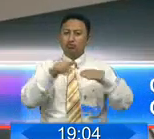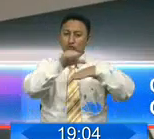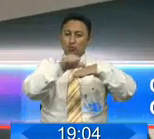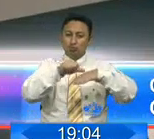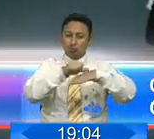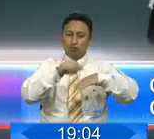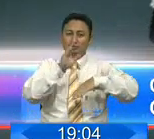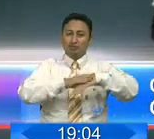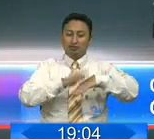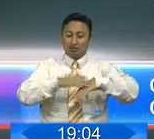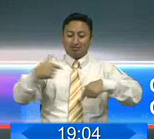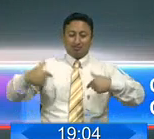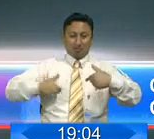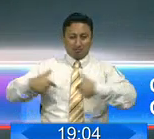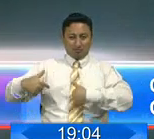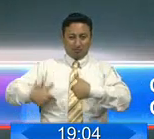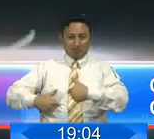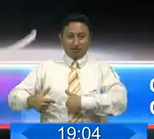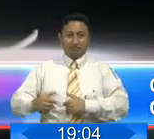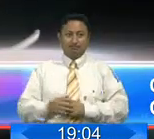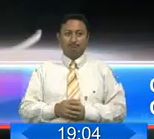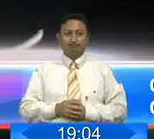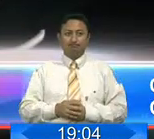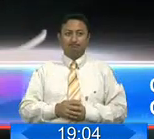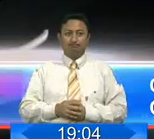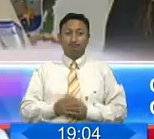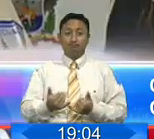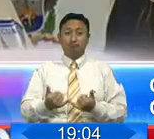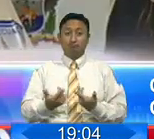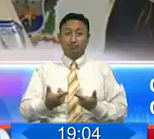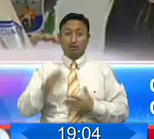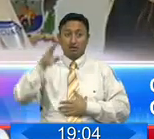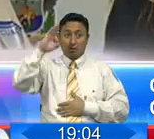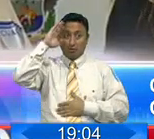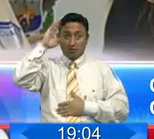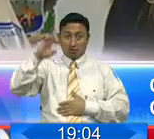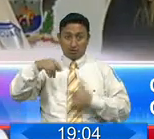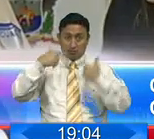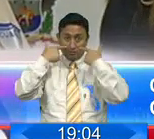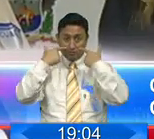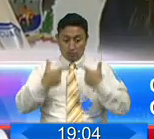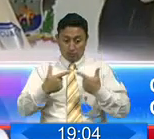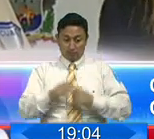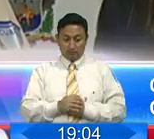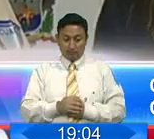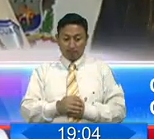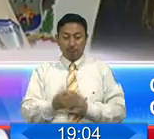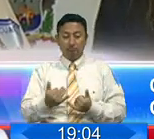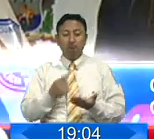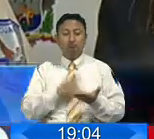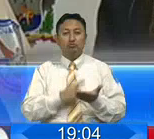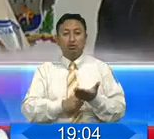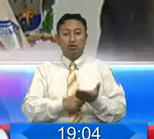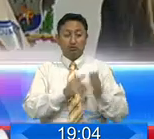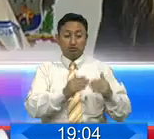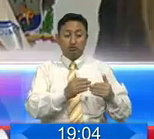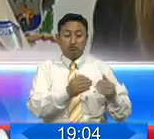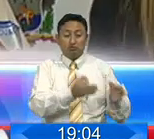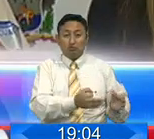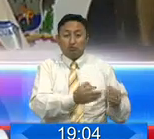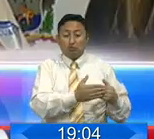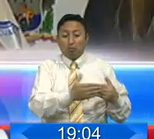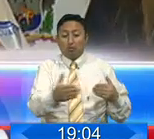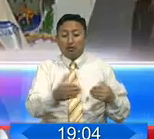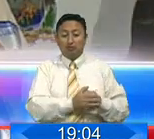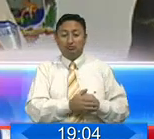balas alojadas en su tórax. En los actuales momentos está con custodia policial, ¿sí? De ahí se analizará su caso si se extiende a demás